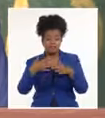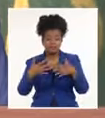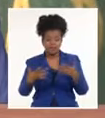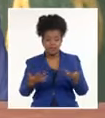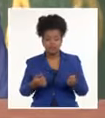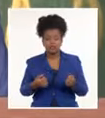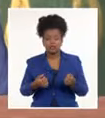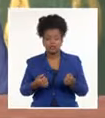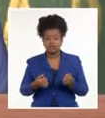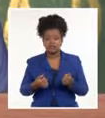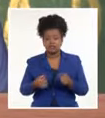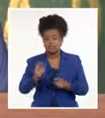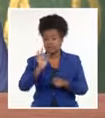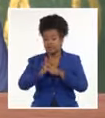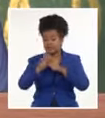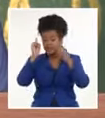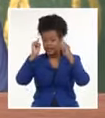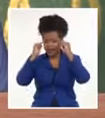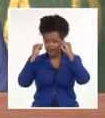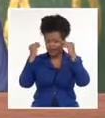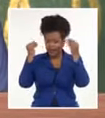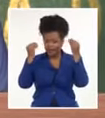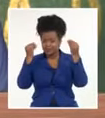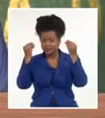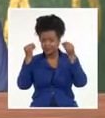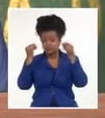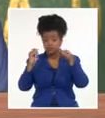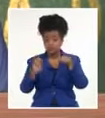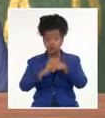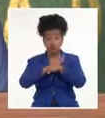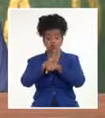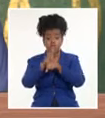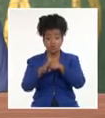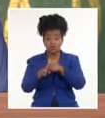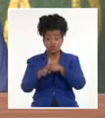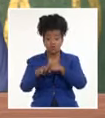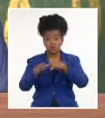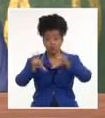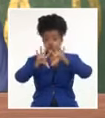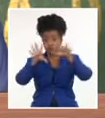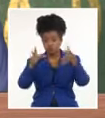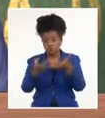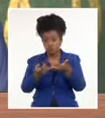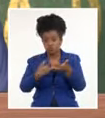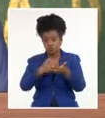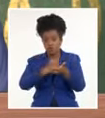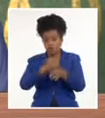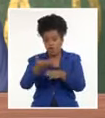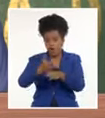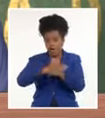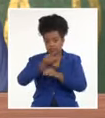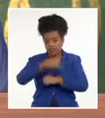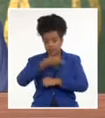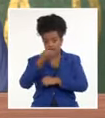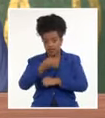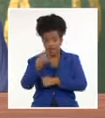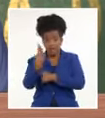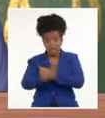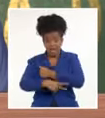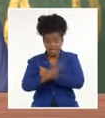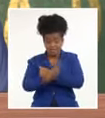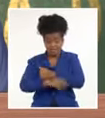de cómo se ha administrado la pandemia en la región y en el mundo, verán cómo los países del ALBA están a la vanguardia en términos de